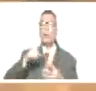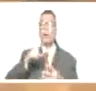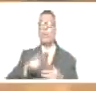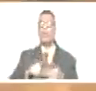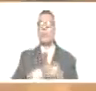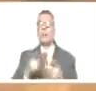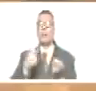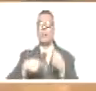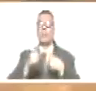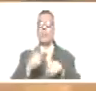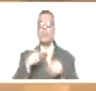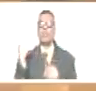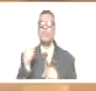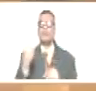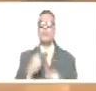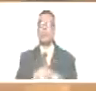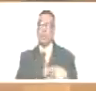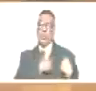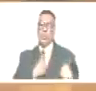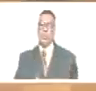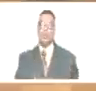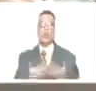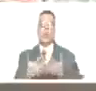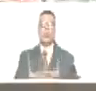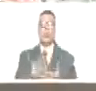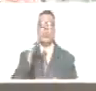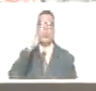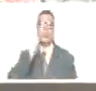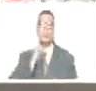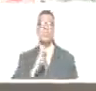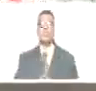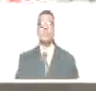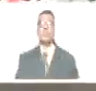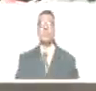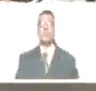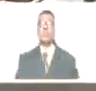Soy de todo corazón Bolívar.